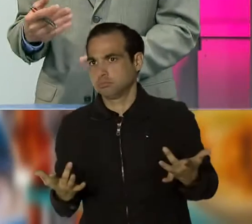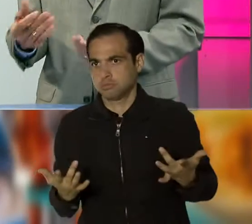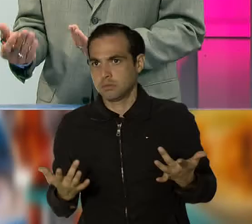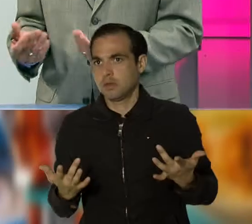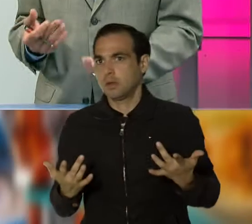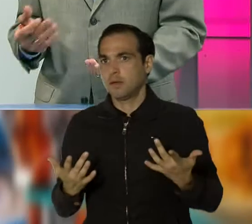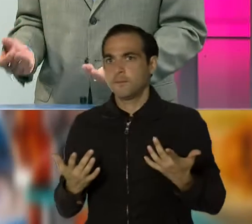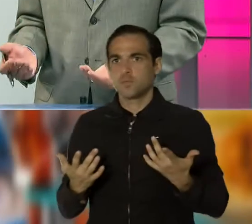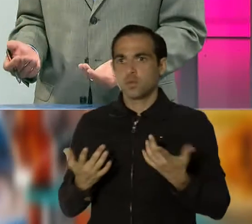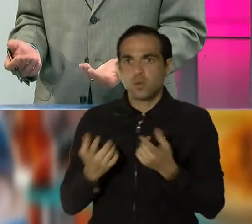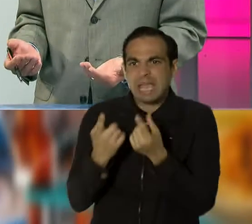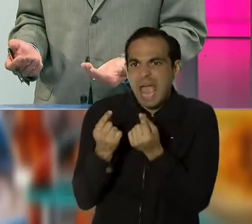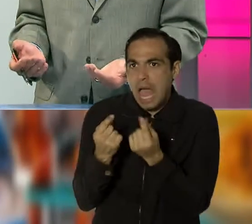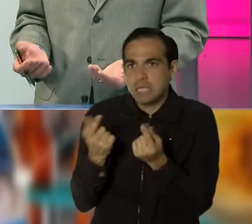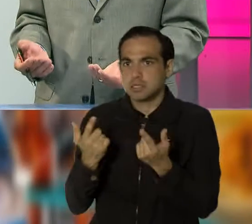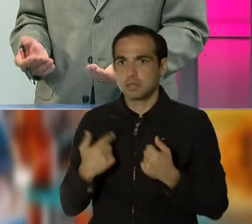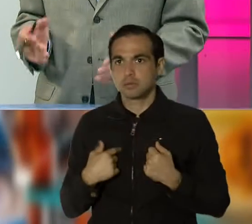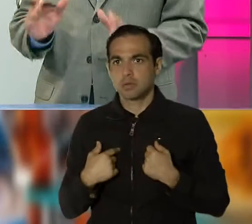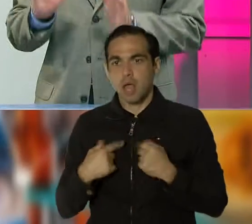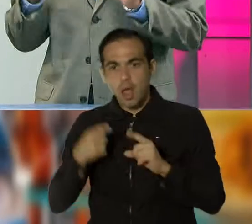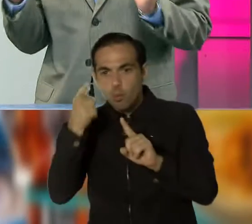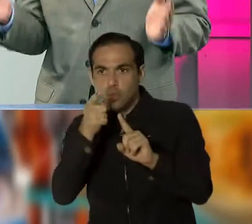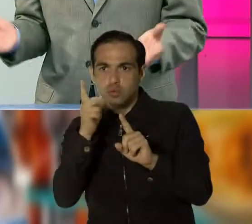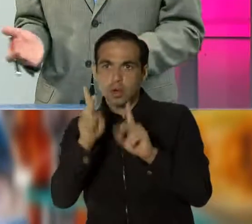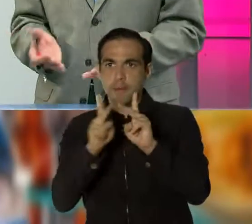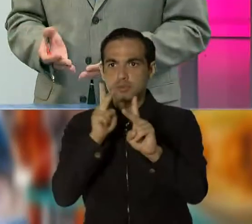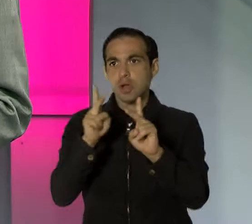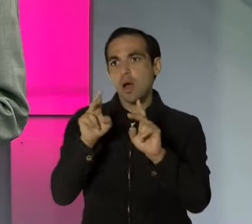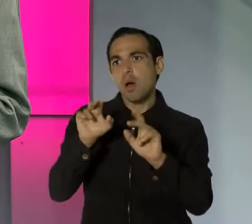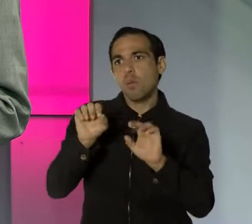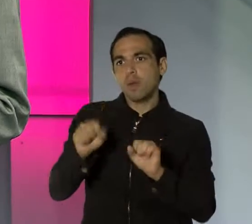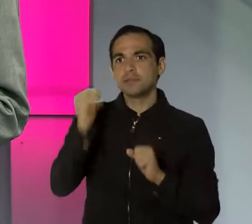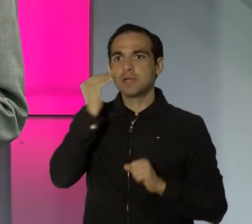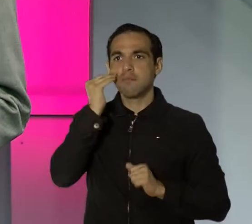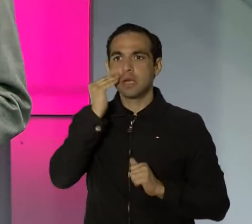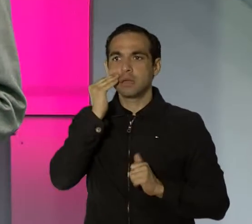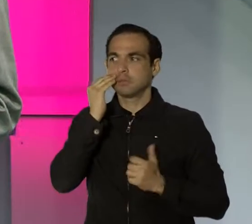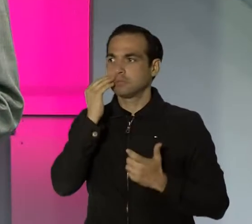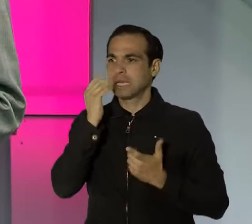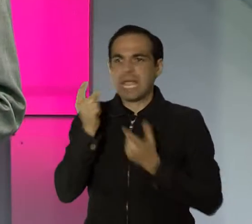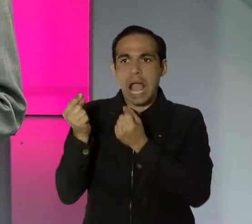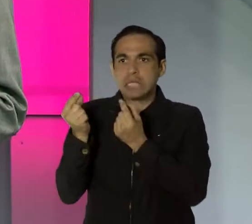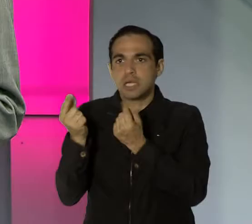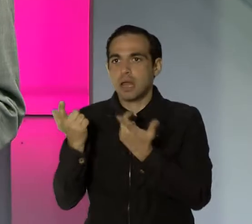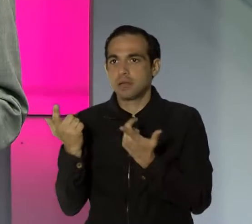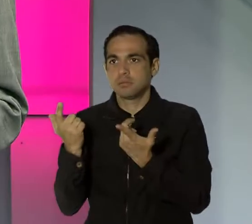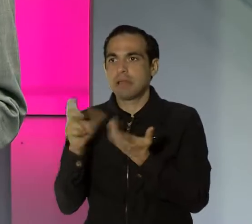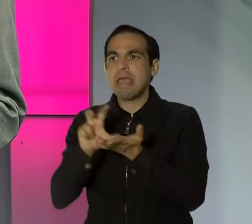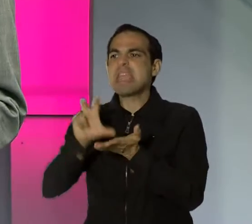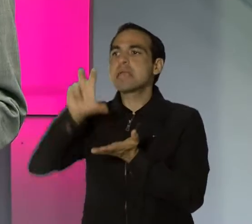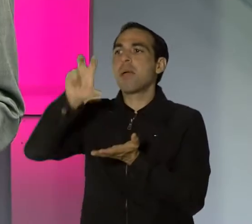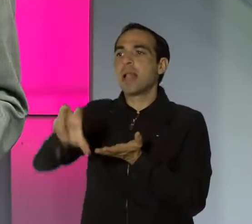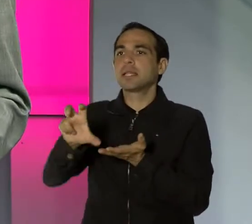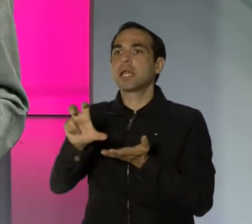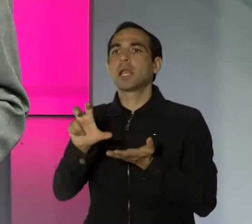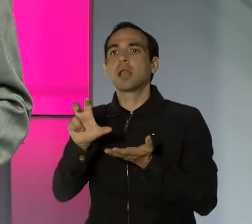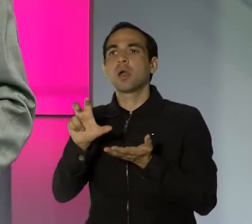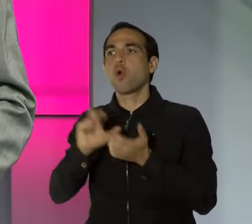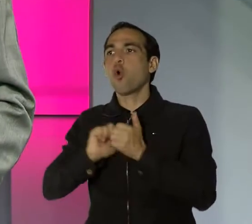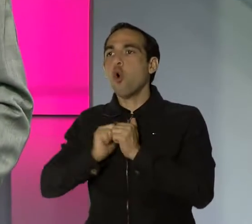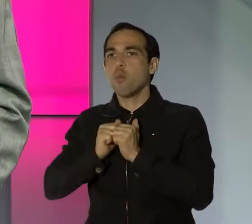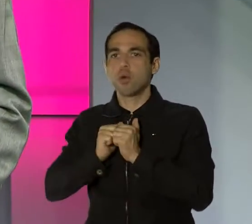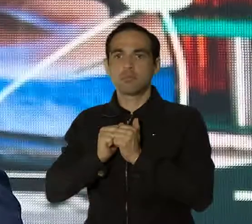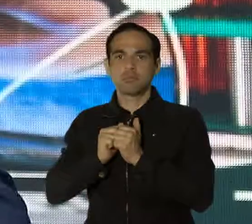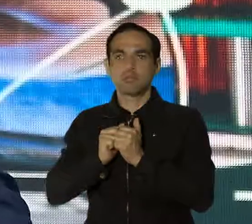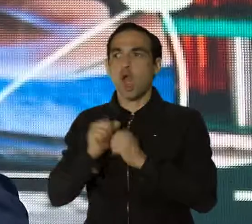se puede trabajar con eso para que las personas puedan tener una orientación clara? ¿Cómo invertir y en dónde?